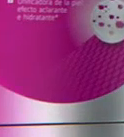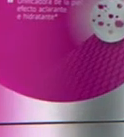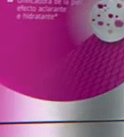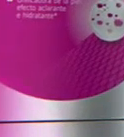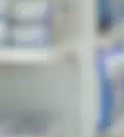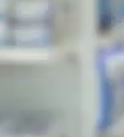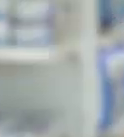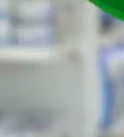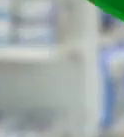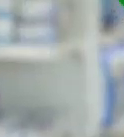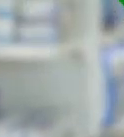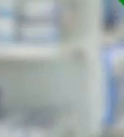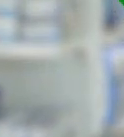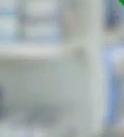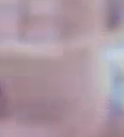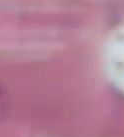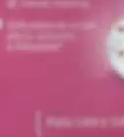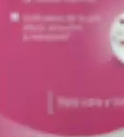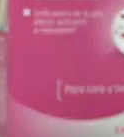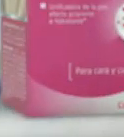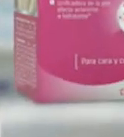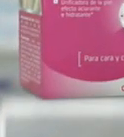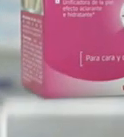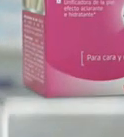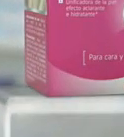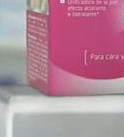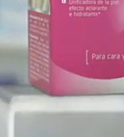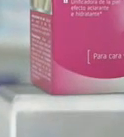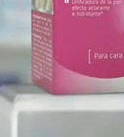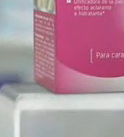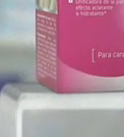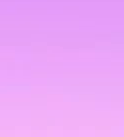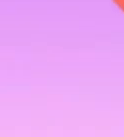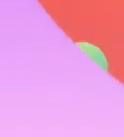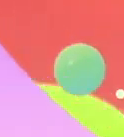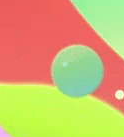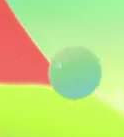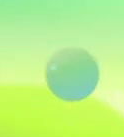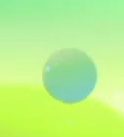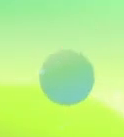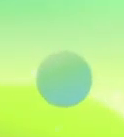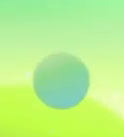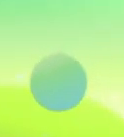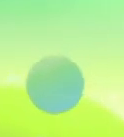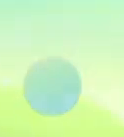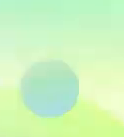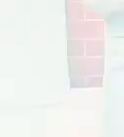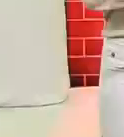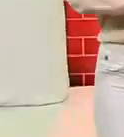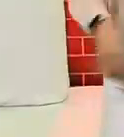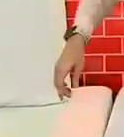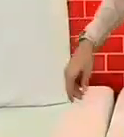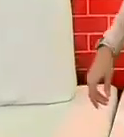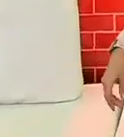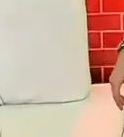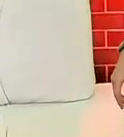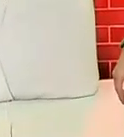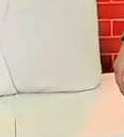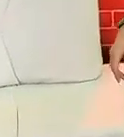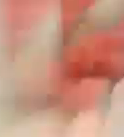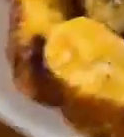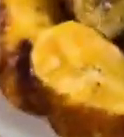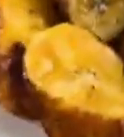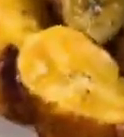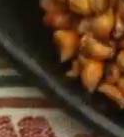antimanchas. Encuéntrala fácilmente en tu farmacia más cercana. Mañana. Este viernes en Saboreando la